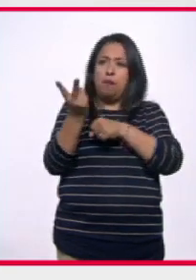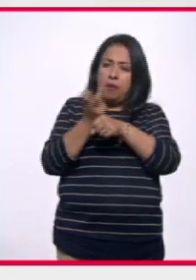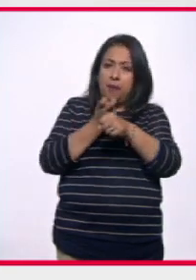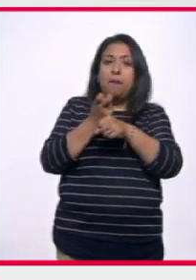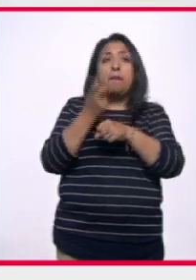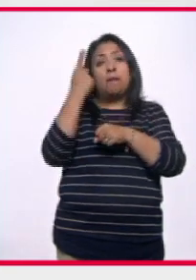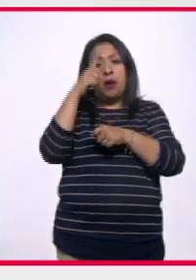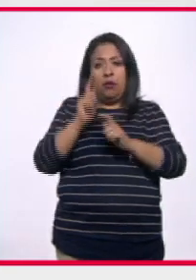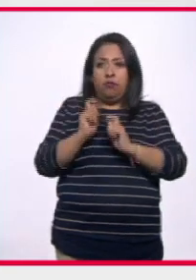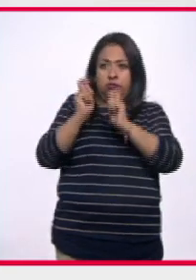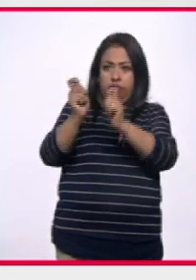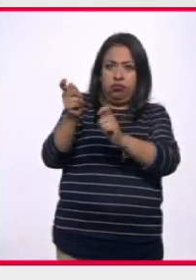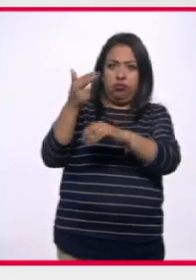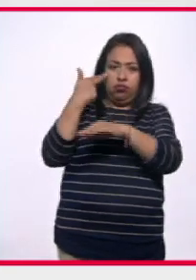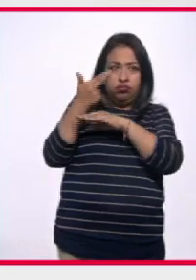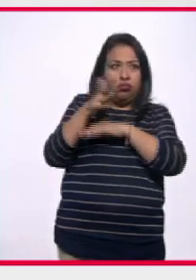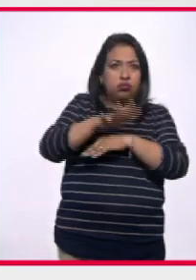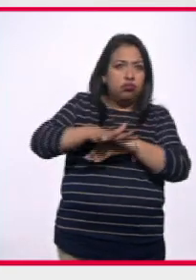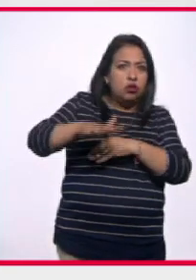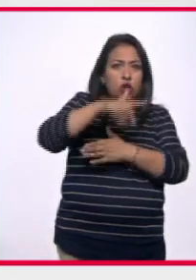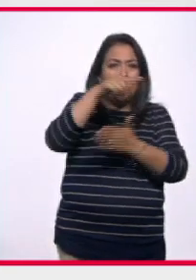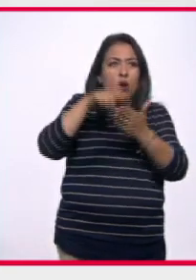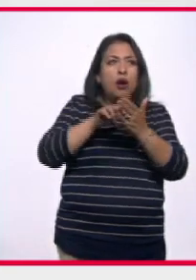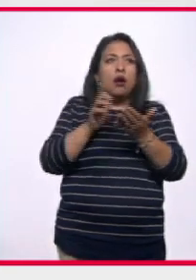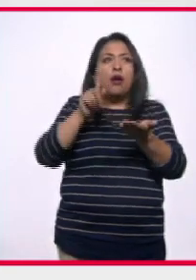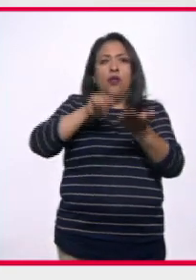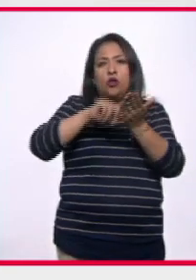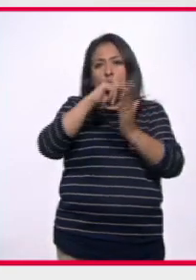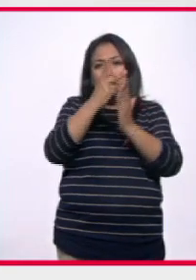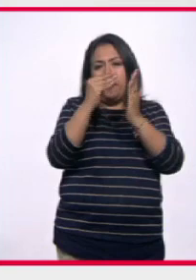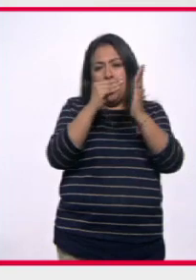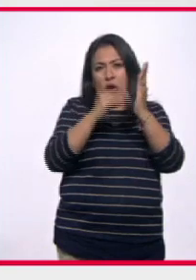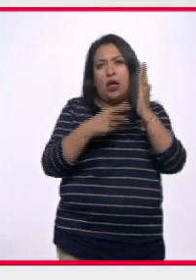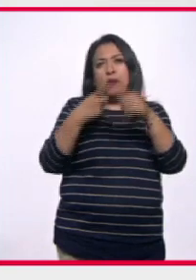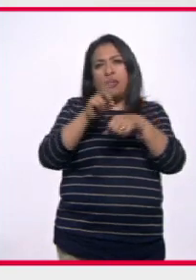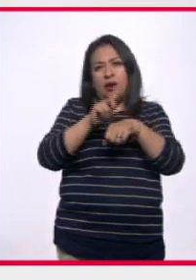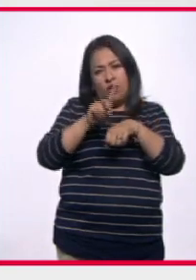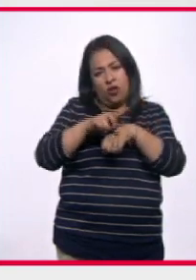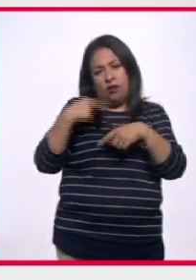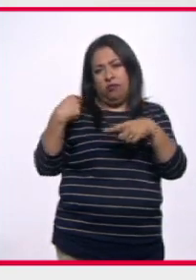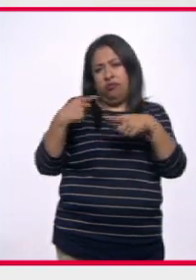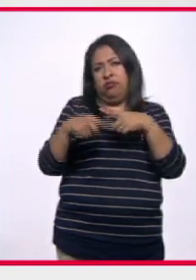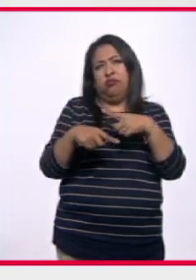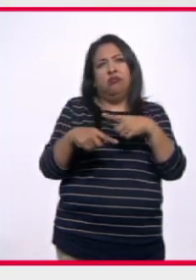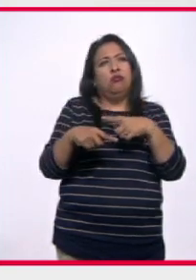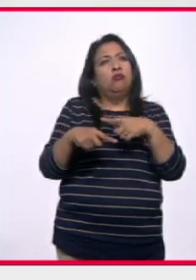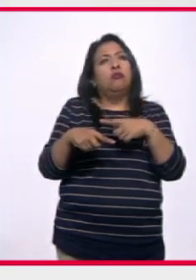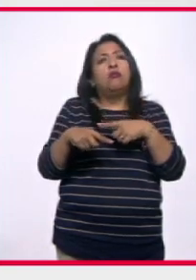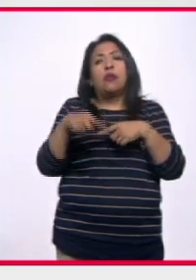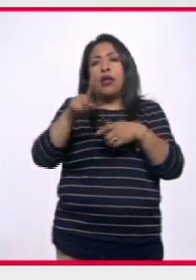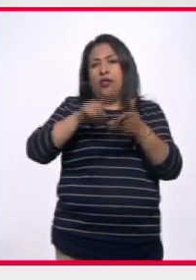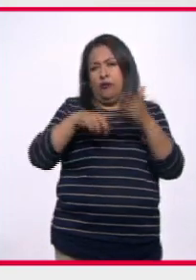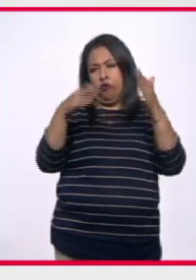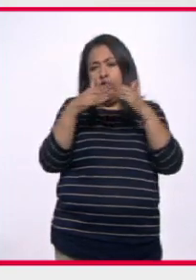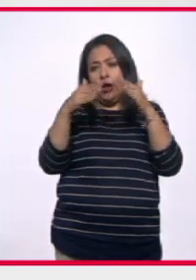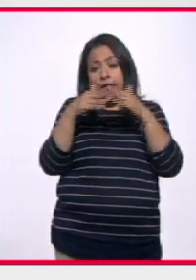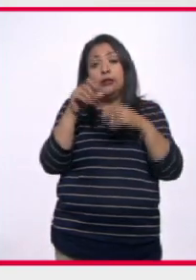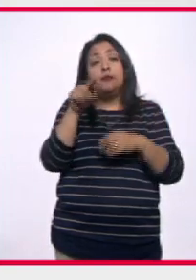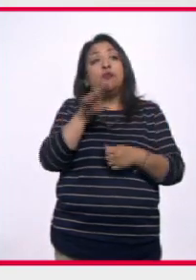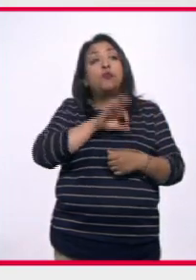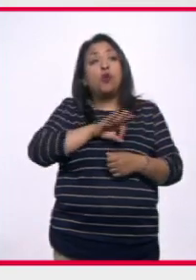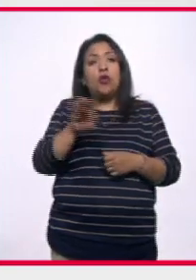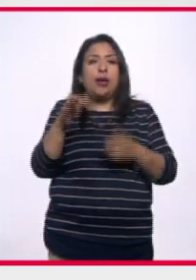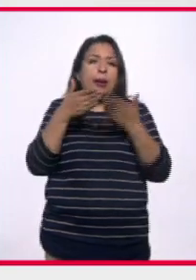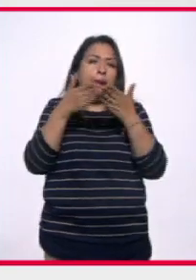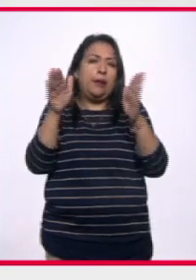a que tome este espacio se integra nuestra programación que hacemos día con día desde desde desde la casa y podamos